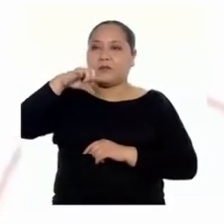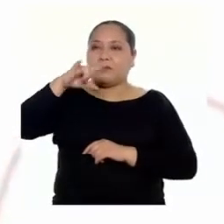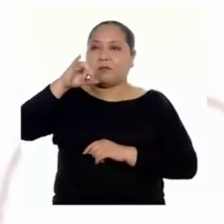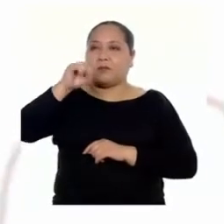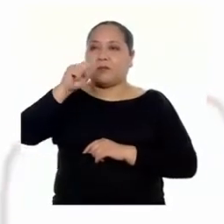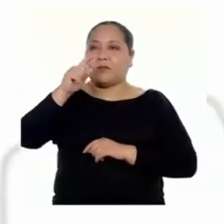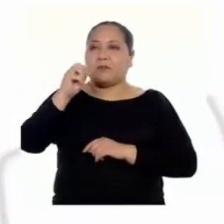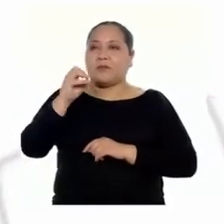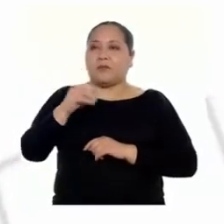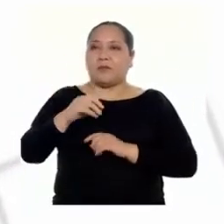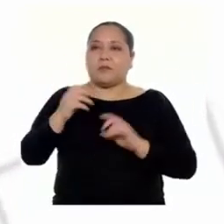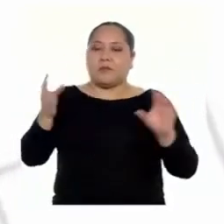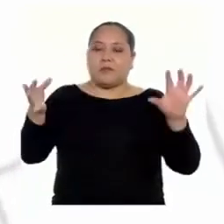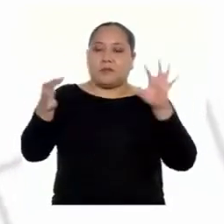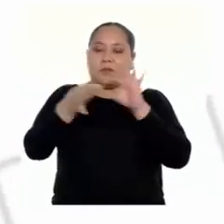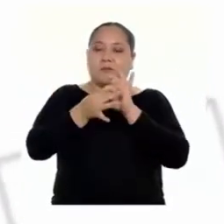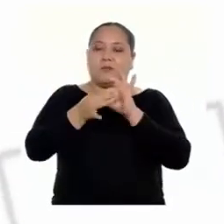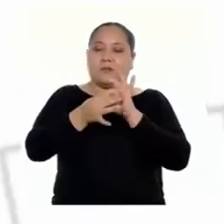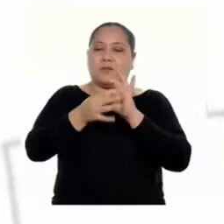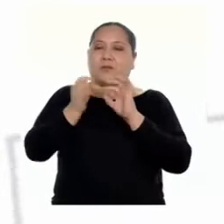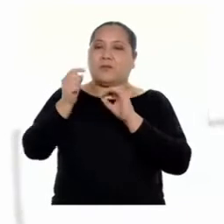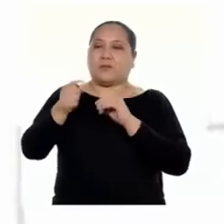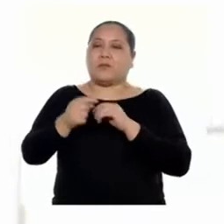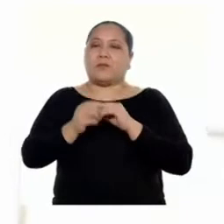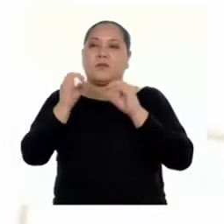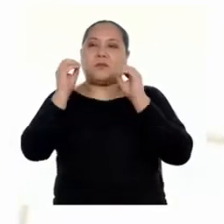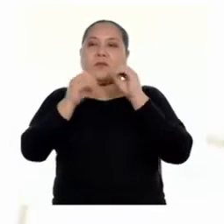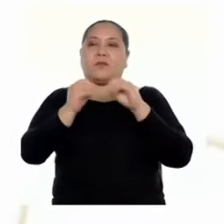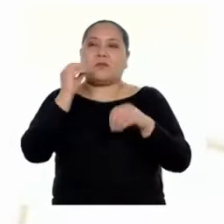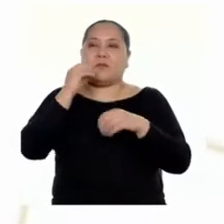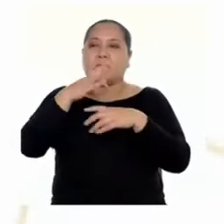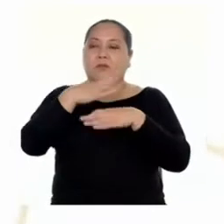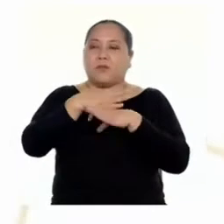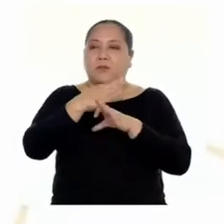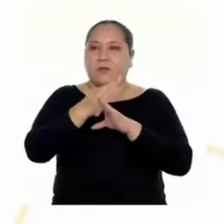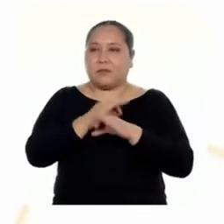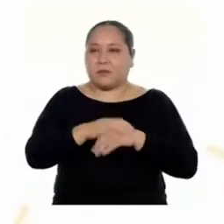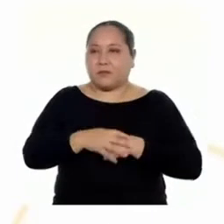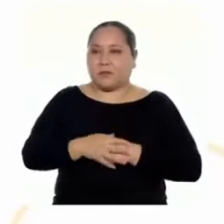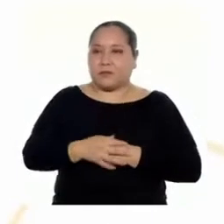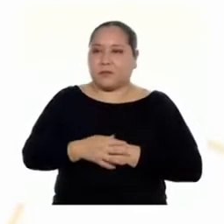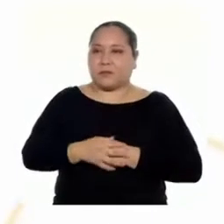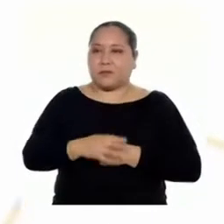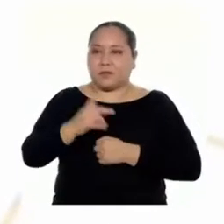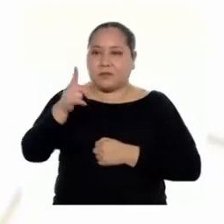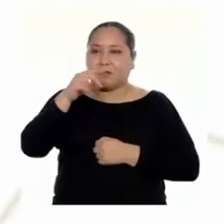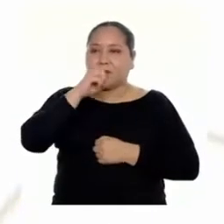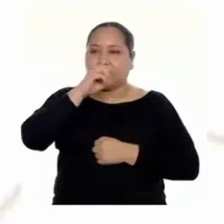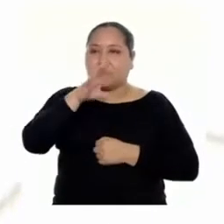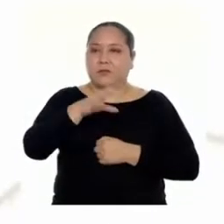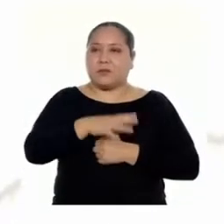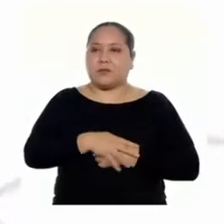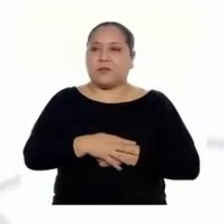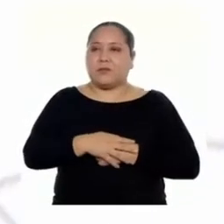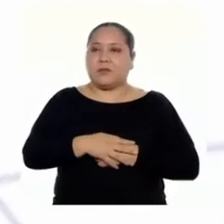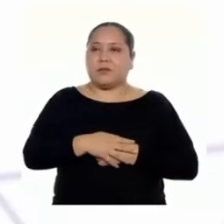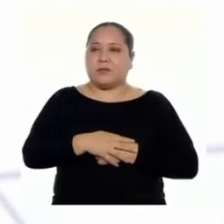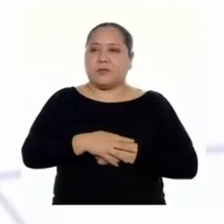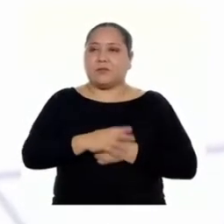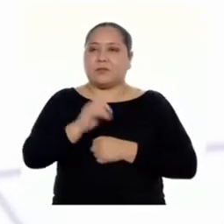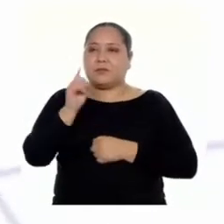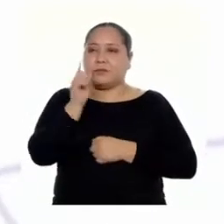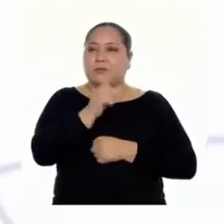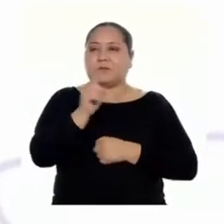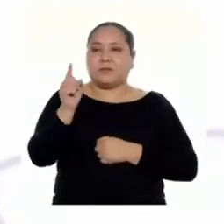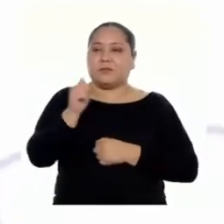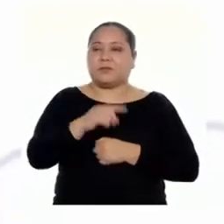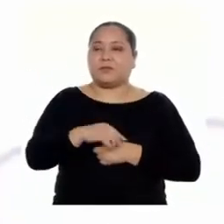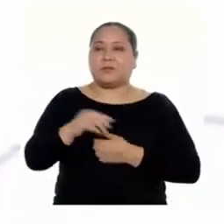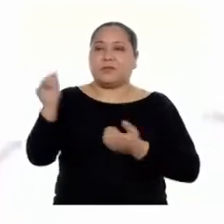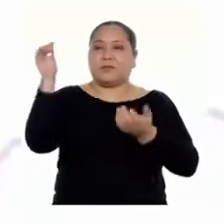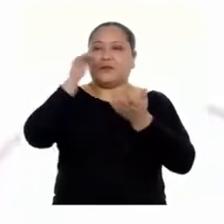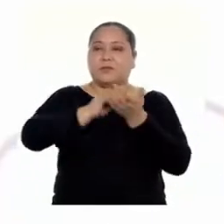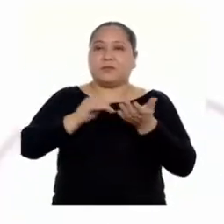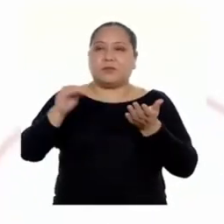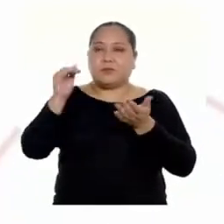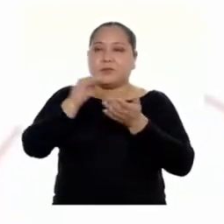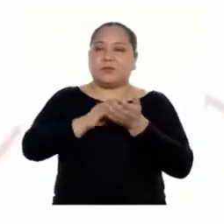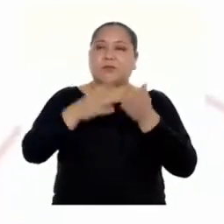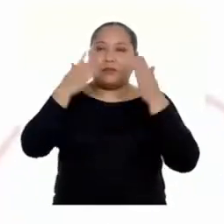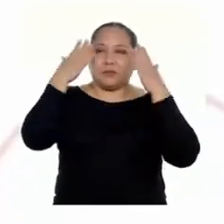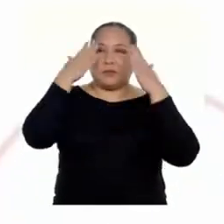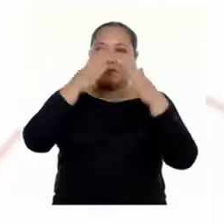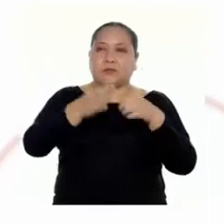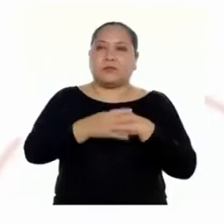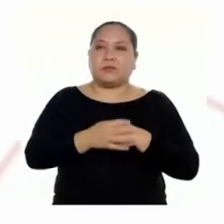capital final para construir nuestra fórmula, ya que, como mencionamos, esto debe ser recurrente. Si